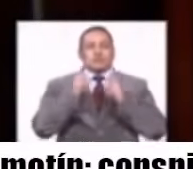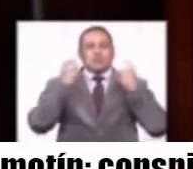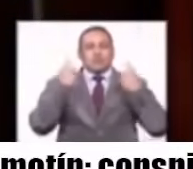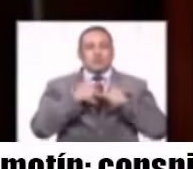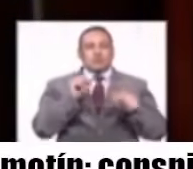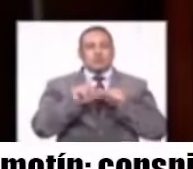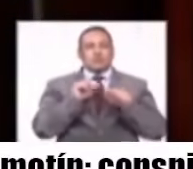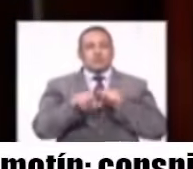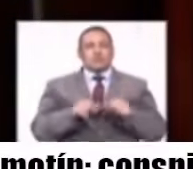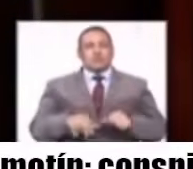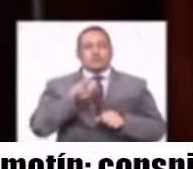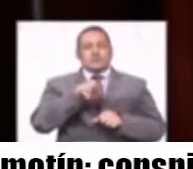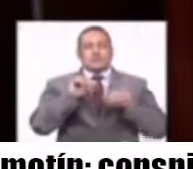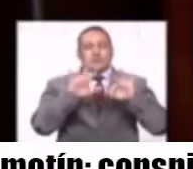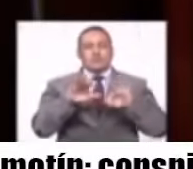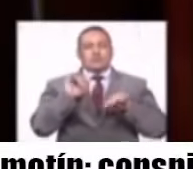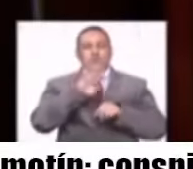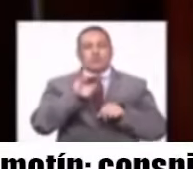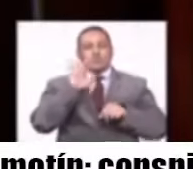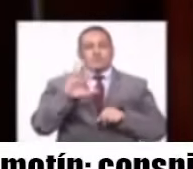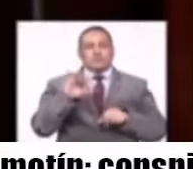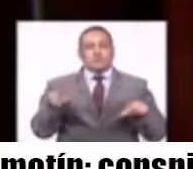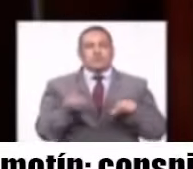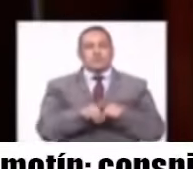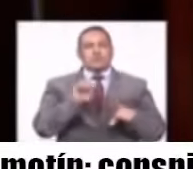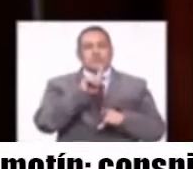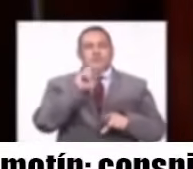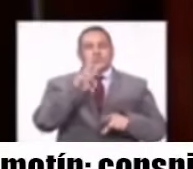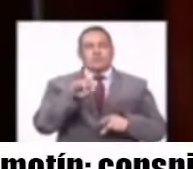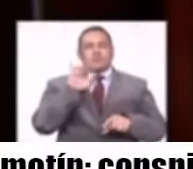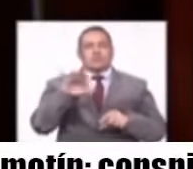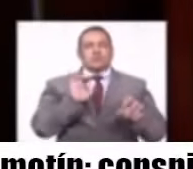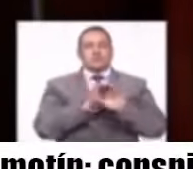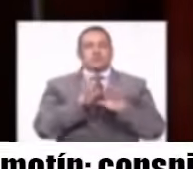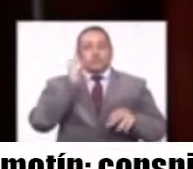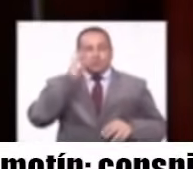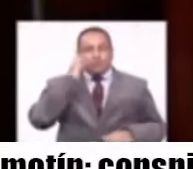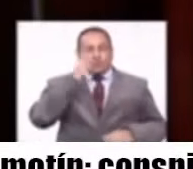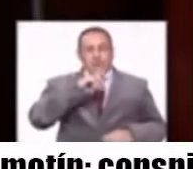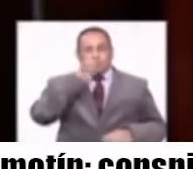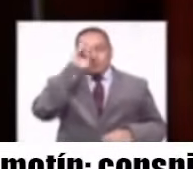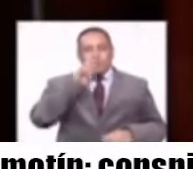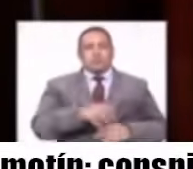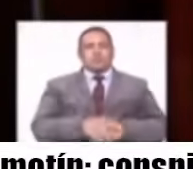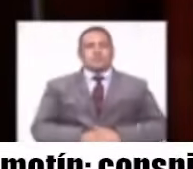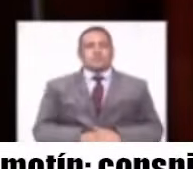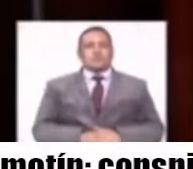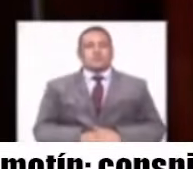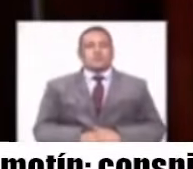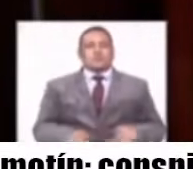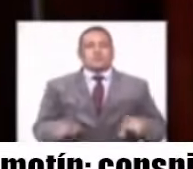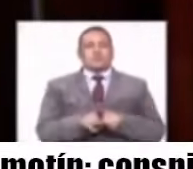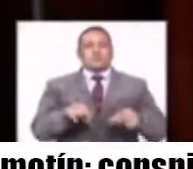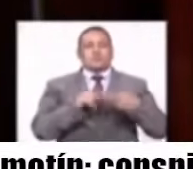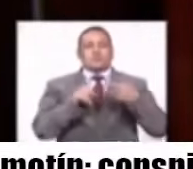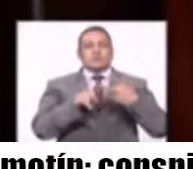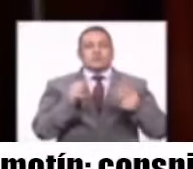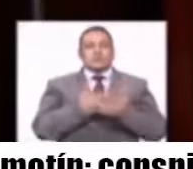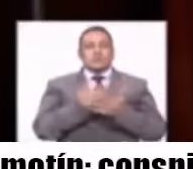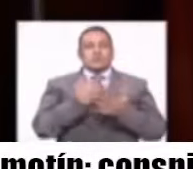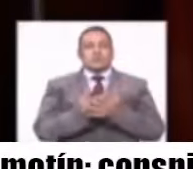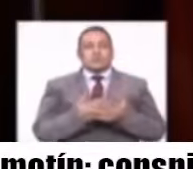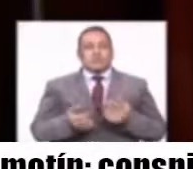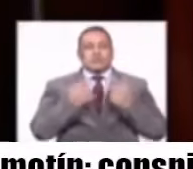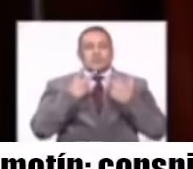los artículos 38, 45 y 125 de la Constitución Política del Perú. Segunda,